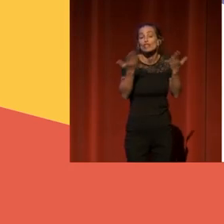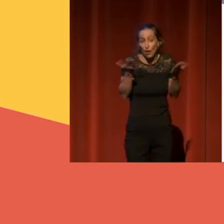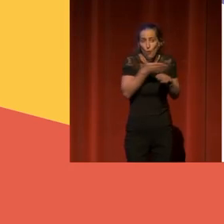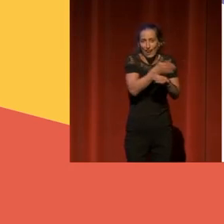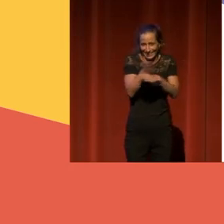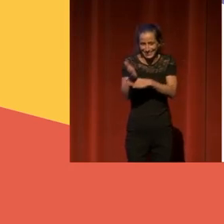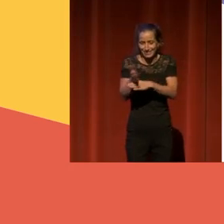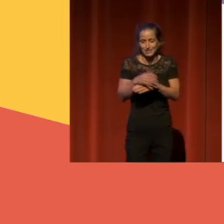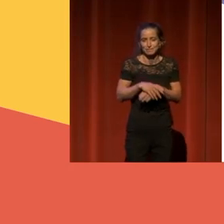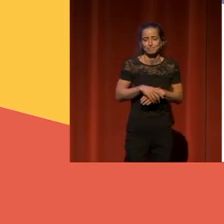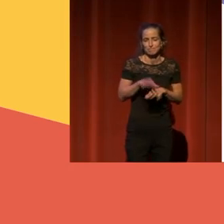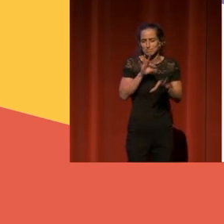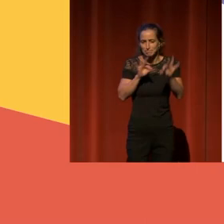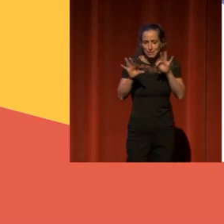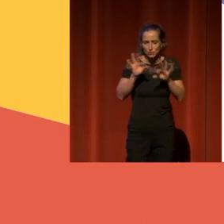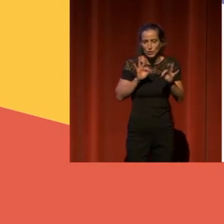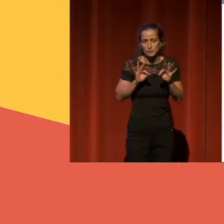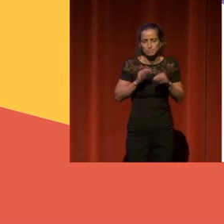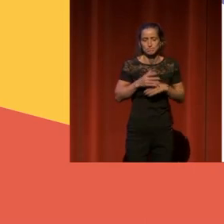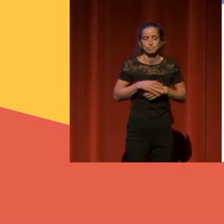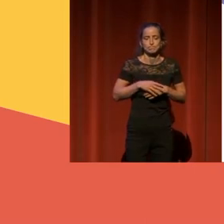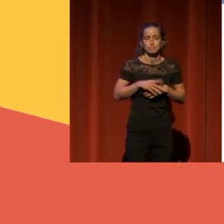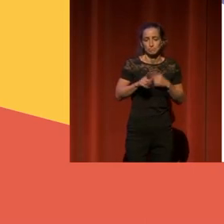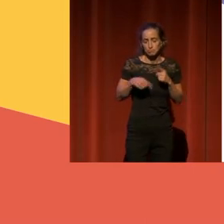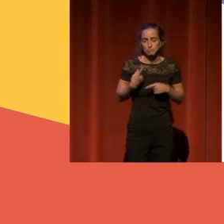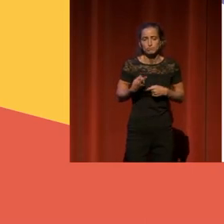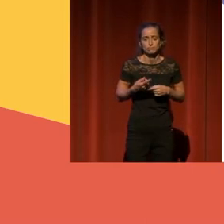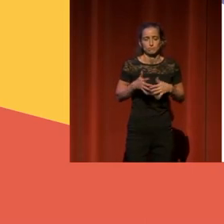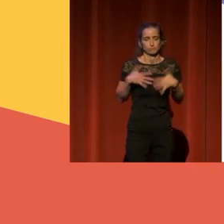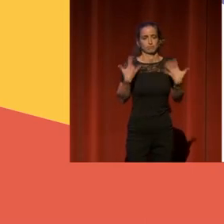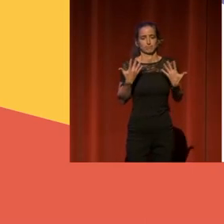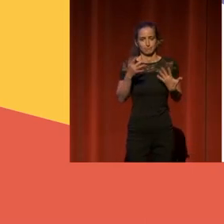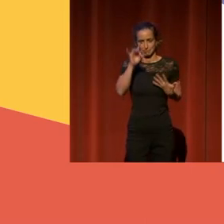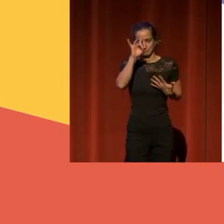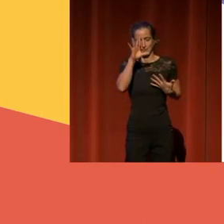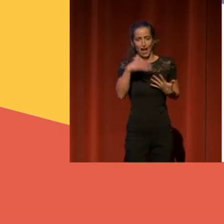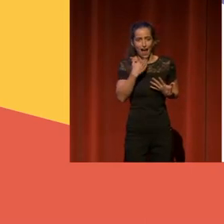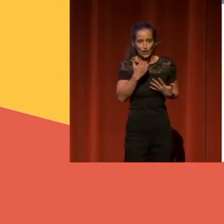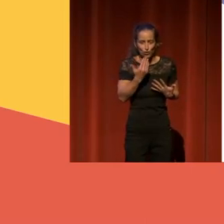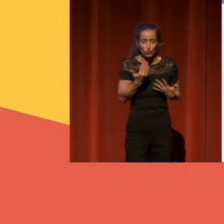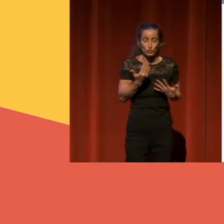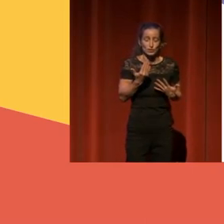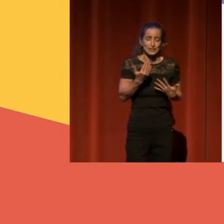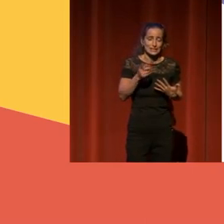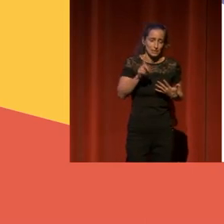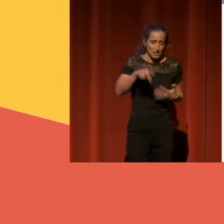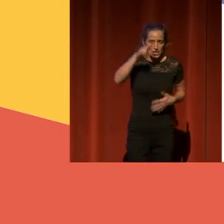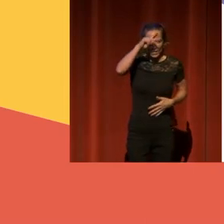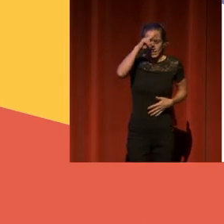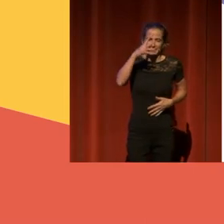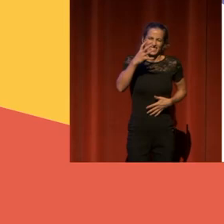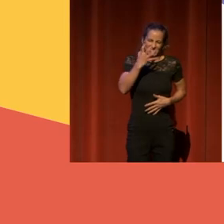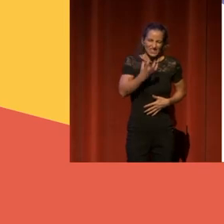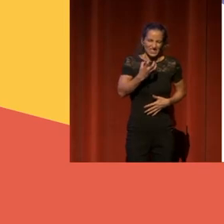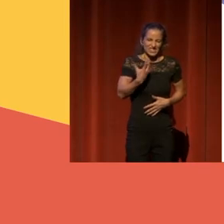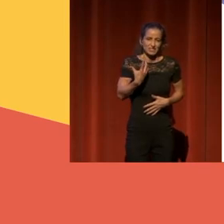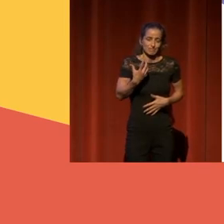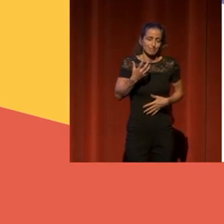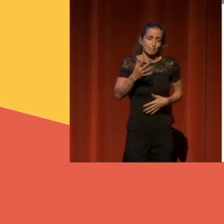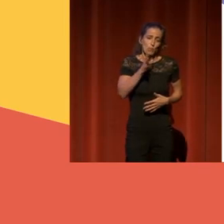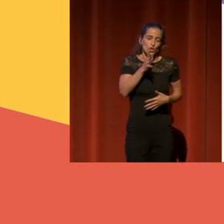con cierta sorpresa y pues también preocupación y tristeza que, salvo las tres capitales de